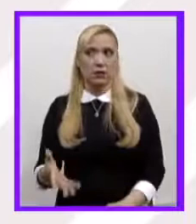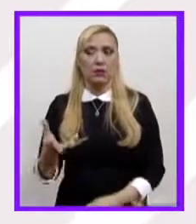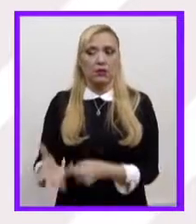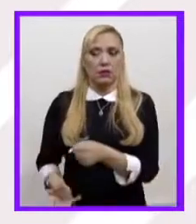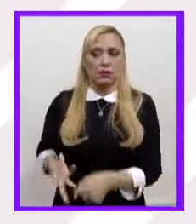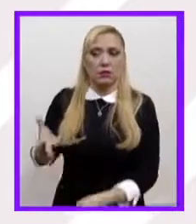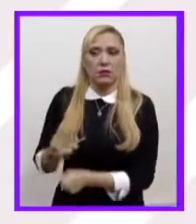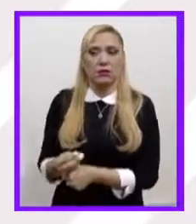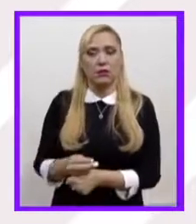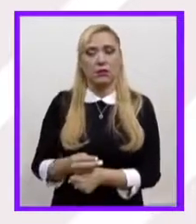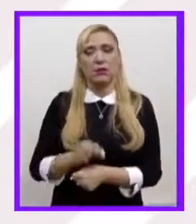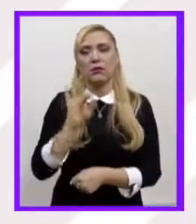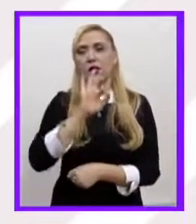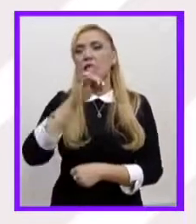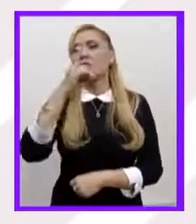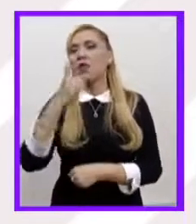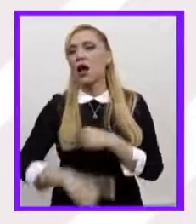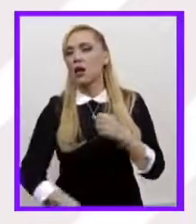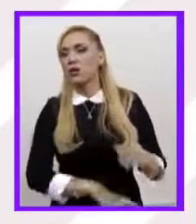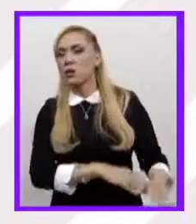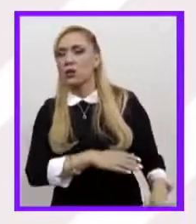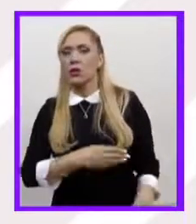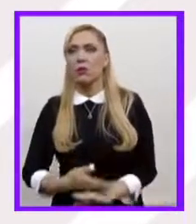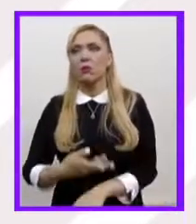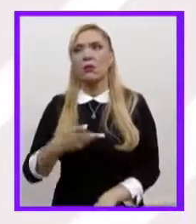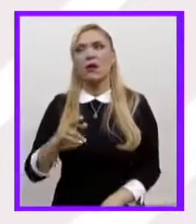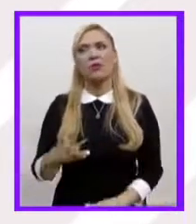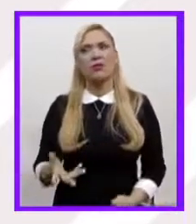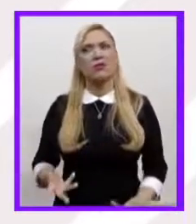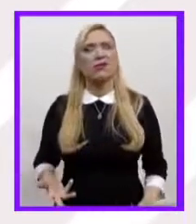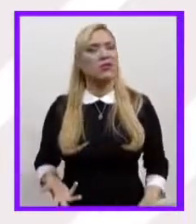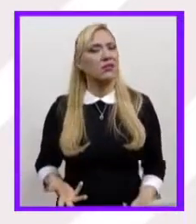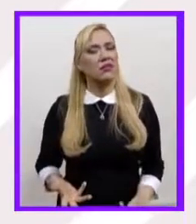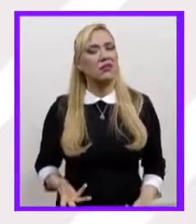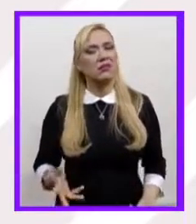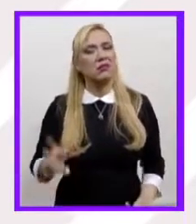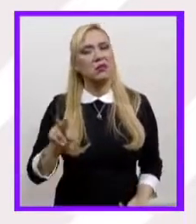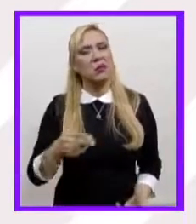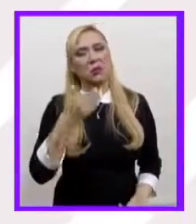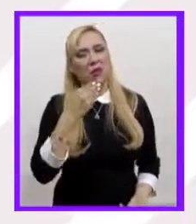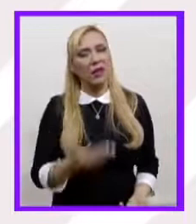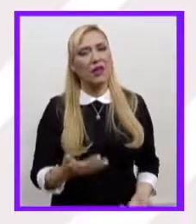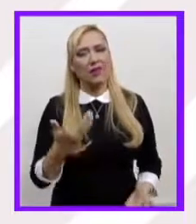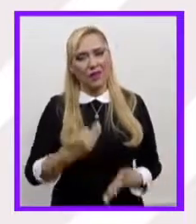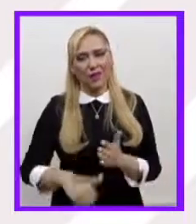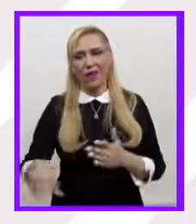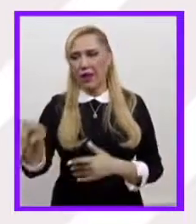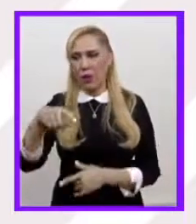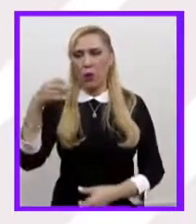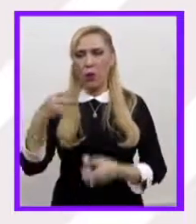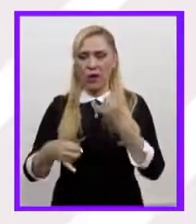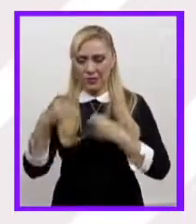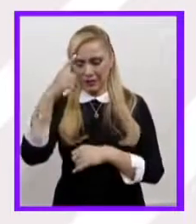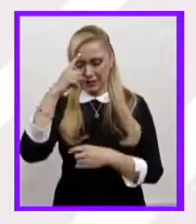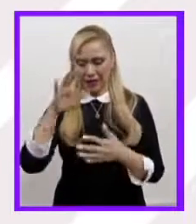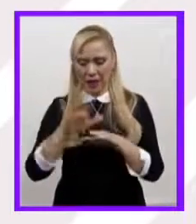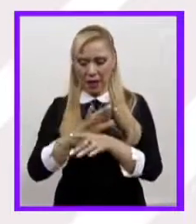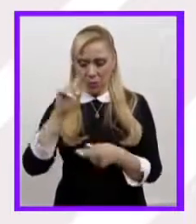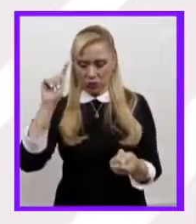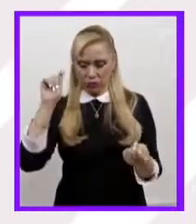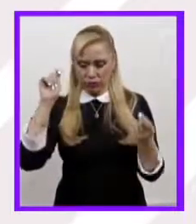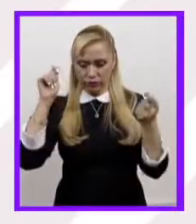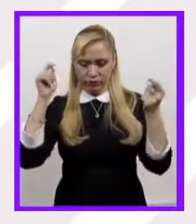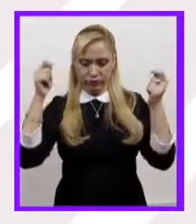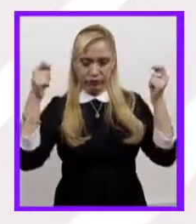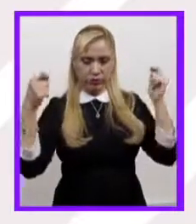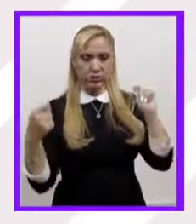daño, generalmente no se llevan a cabo y nos ha costado mucho, ¿no? También transformar las conciencias de los jueces para que